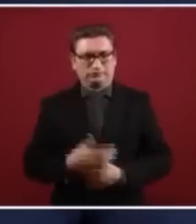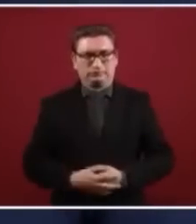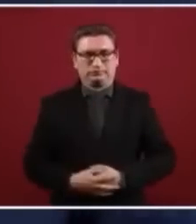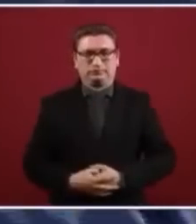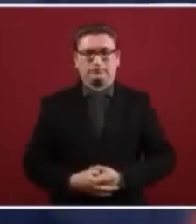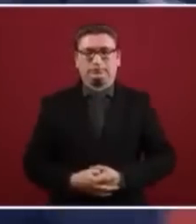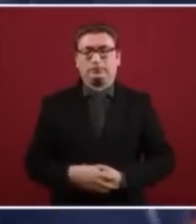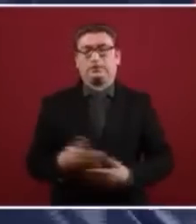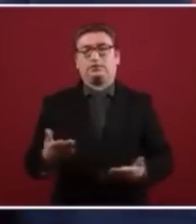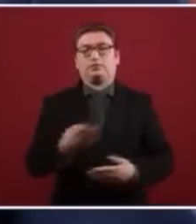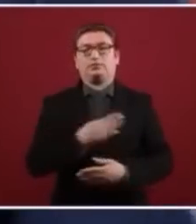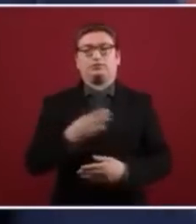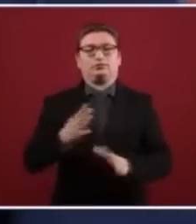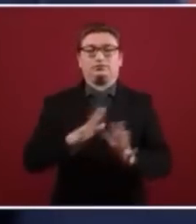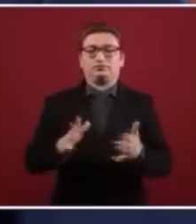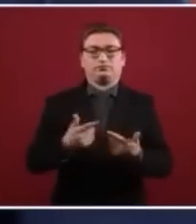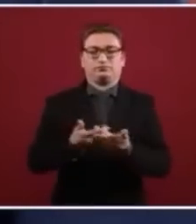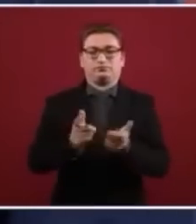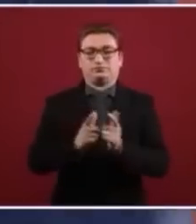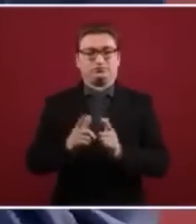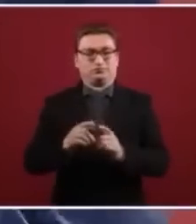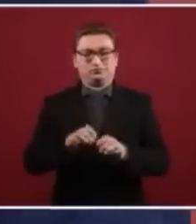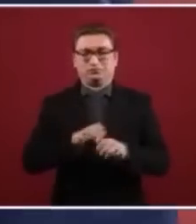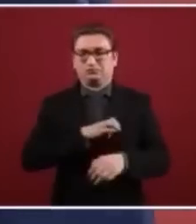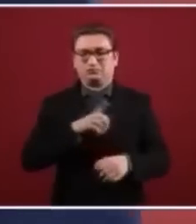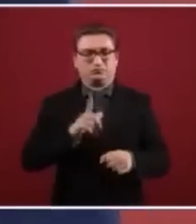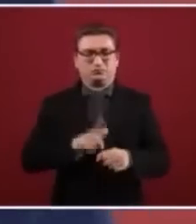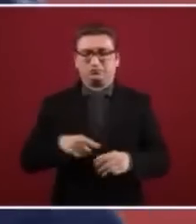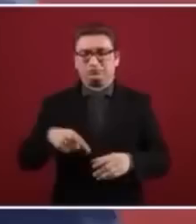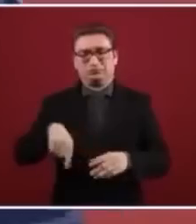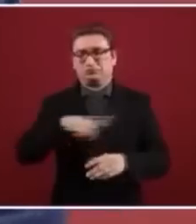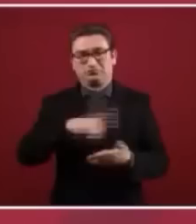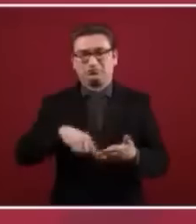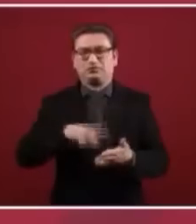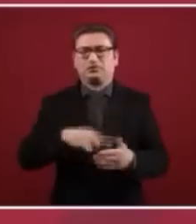Bueno, ya no hay Estado Mayor. ¿Qué pasó con esos elementos?